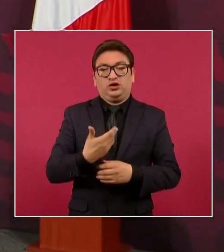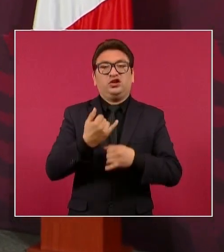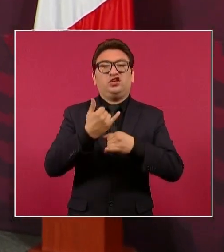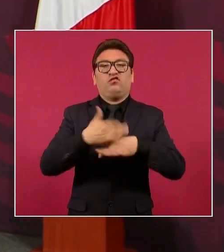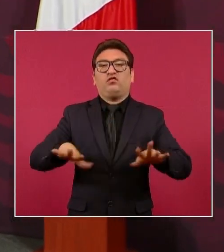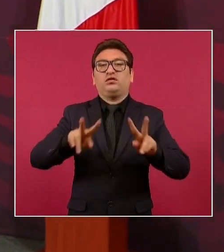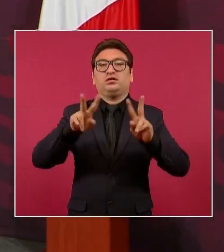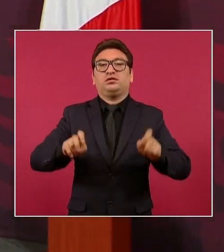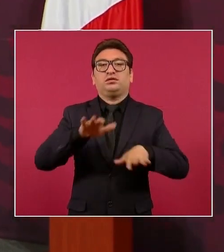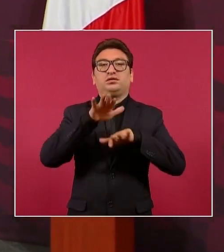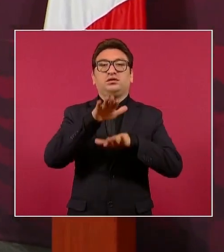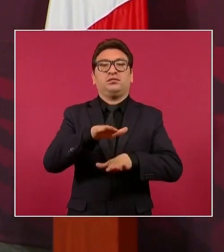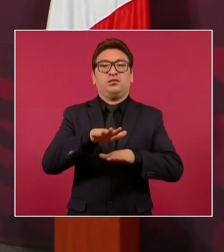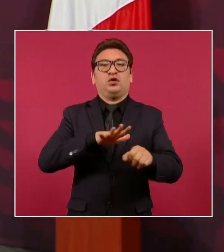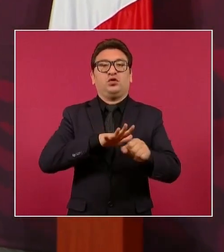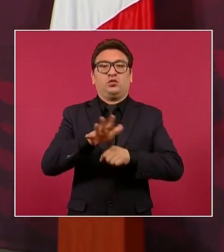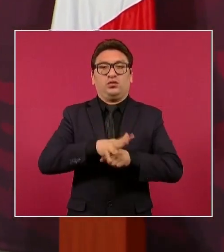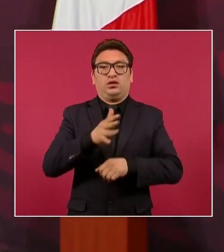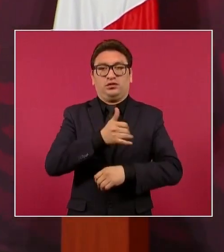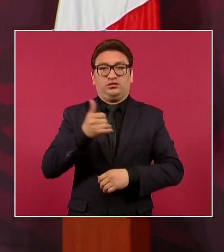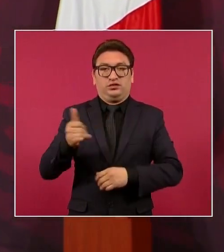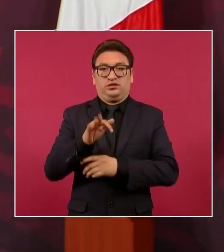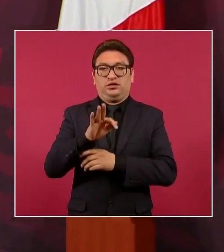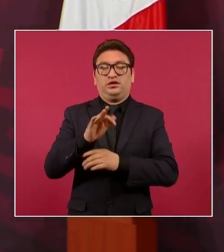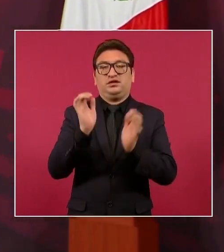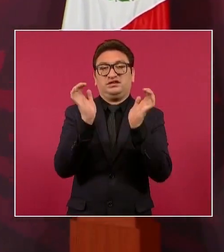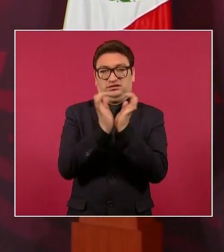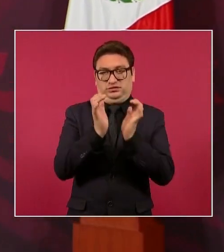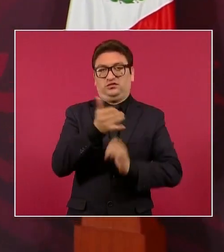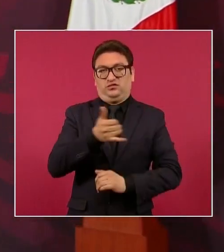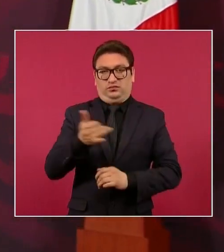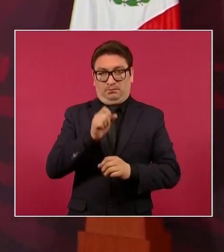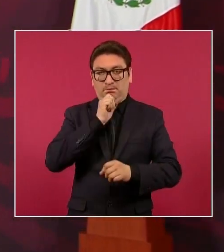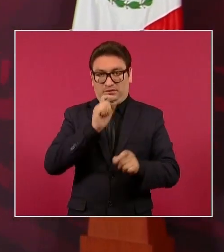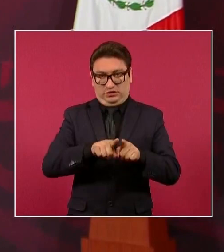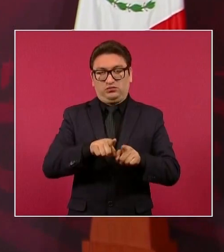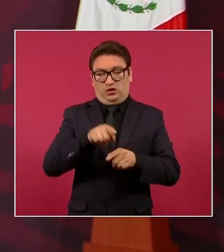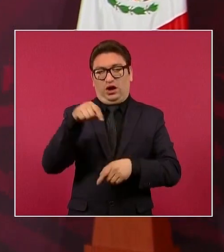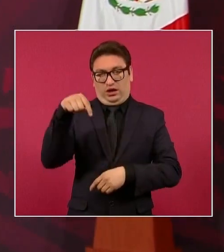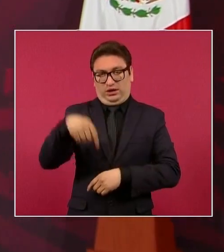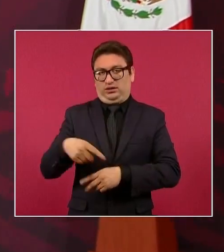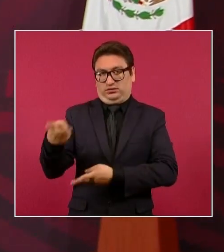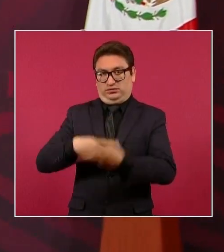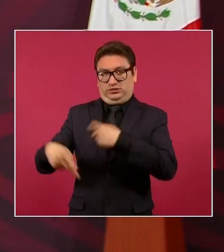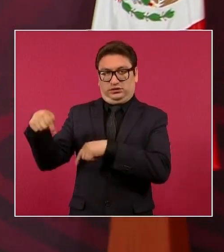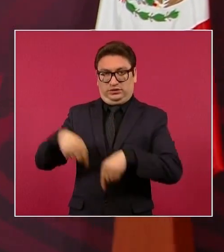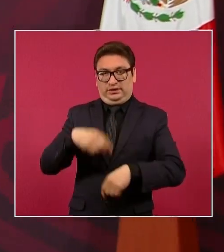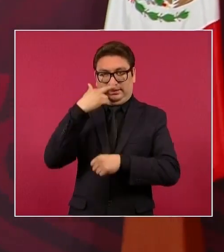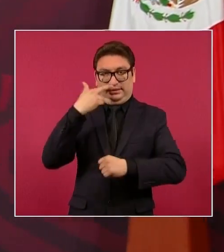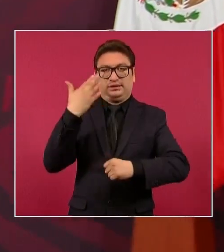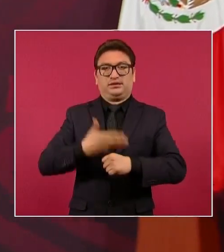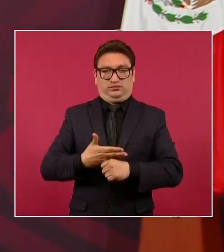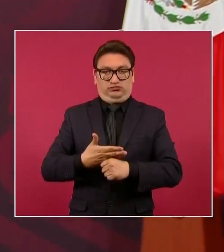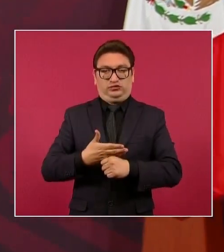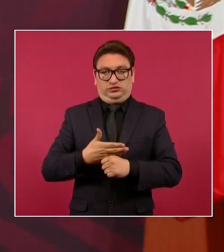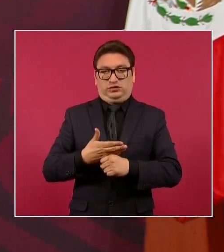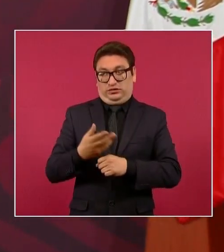informara sobre Infonavit y Fobiste. Entonces están aquí los responsables,